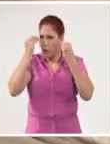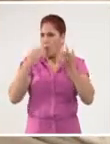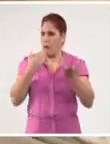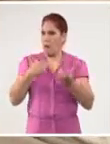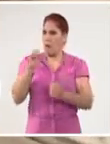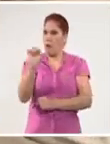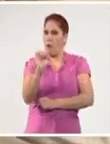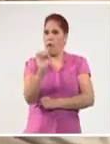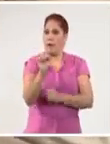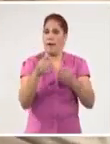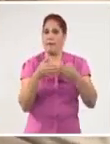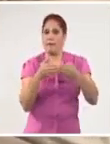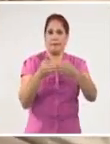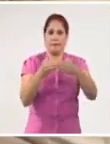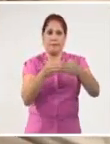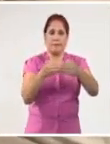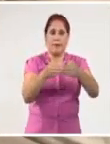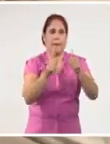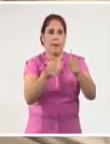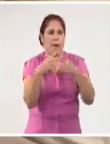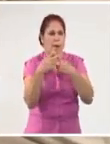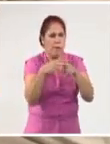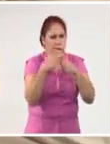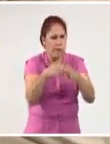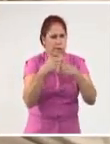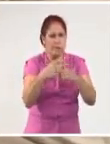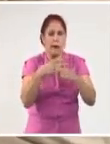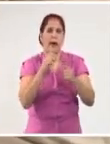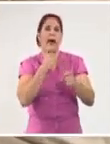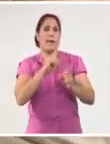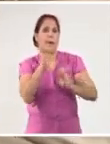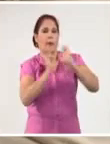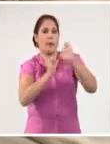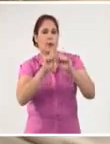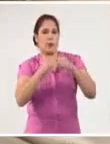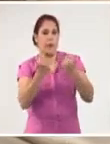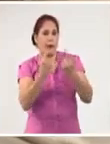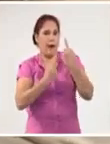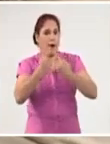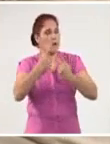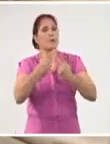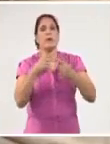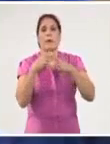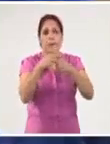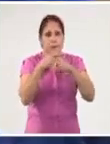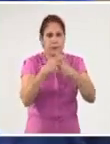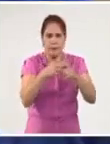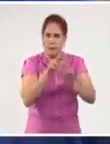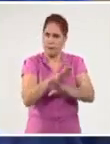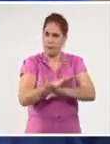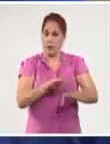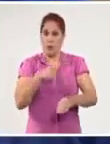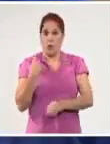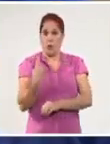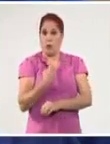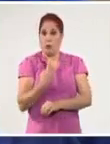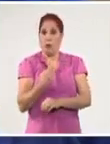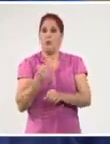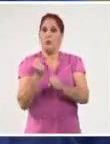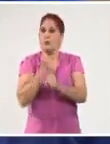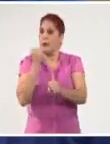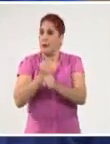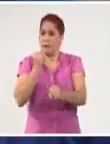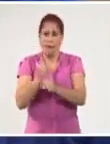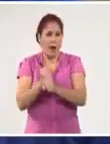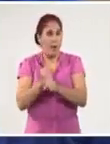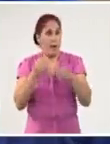bastante, por el lío de motor y todo eso, y siempre, hasta ahora siempre lo tenemos pilo. Nosotros estamos tratando la manera de